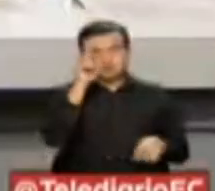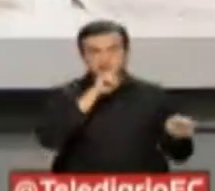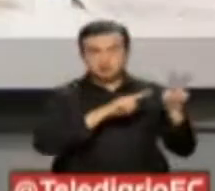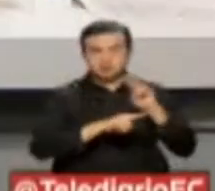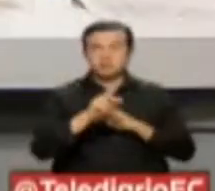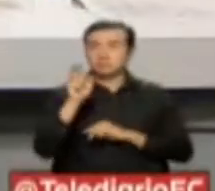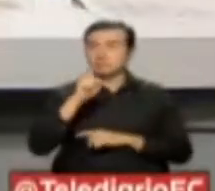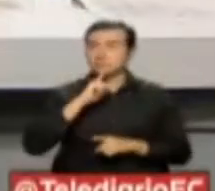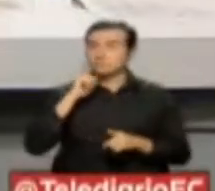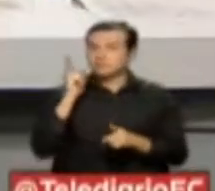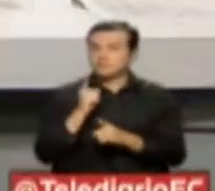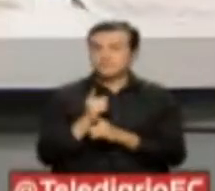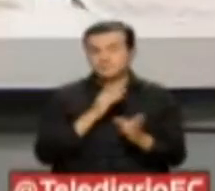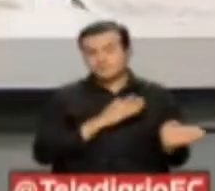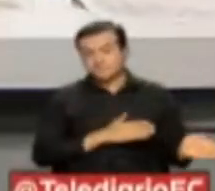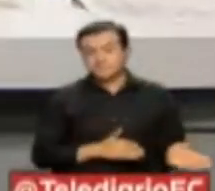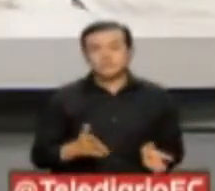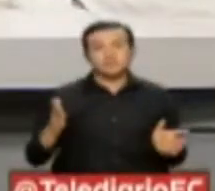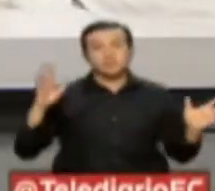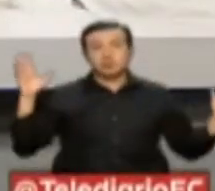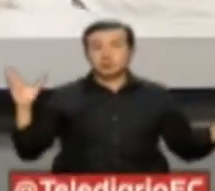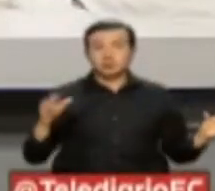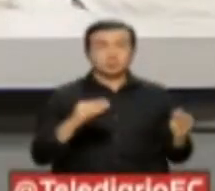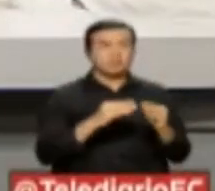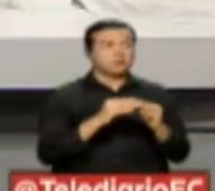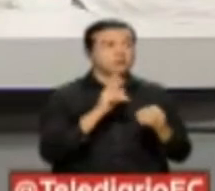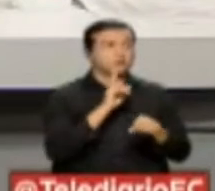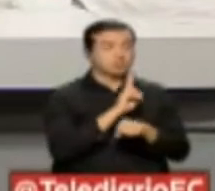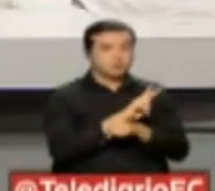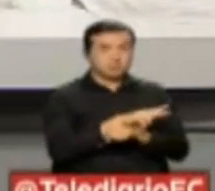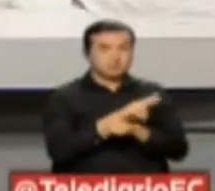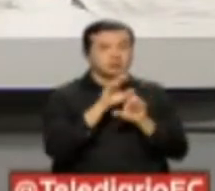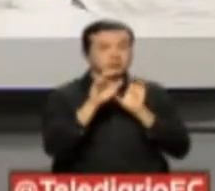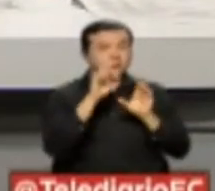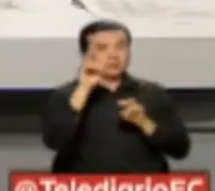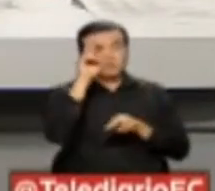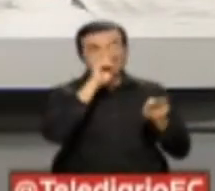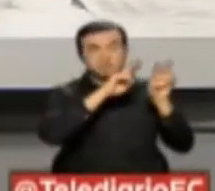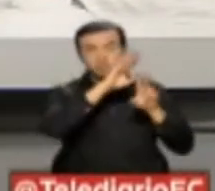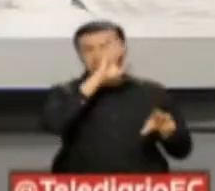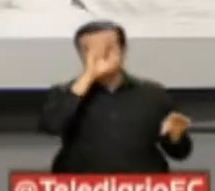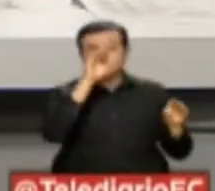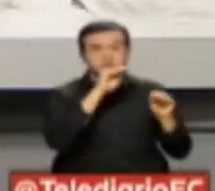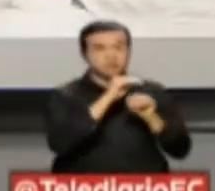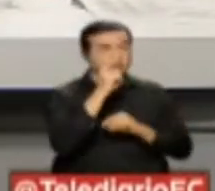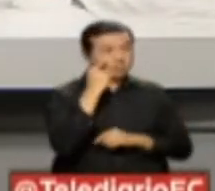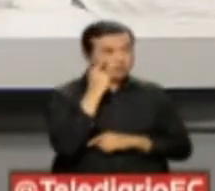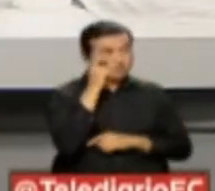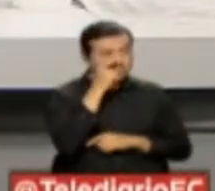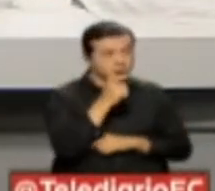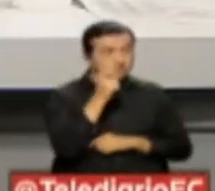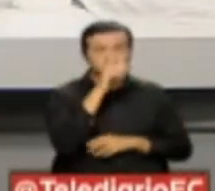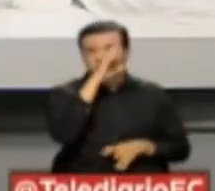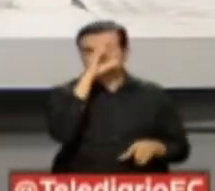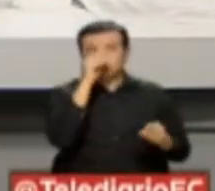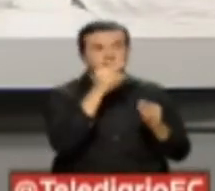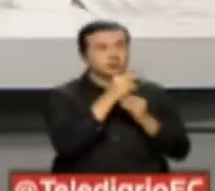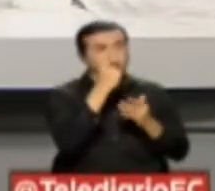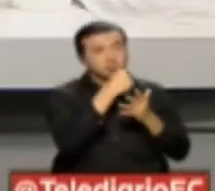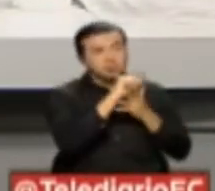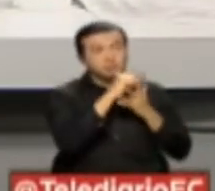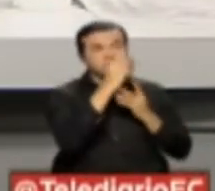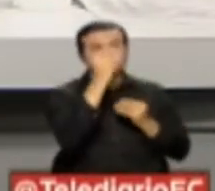supuesto tiene que ver como como quedó y cómo va a quedar todos de esos recursos tanto humanos como materiales y de